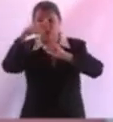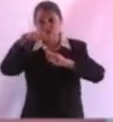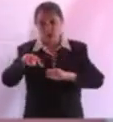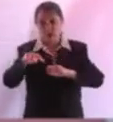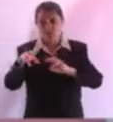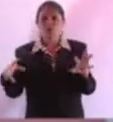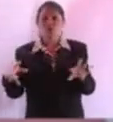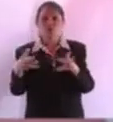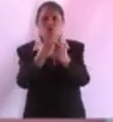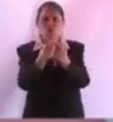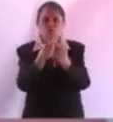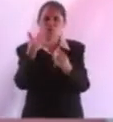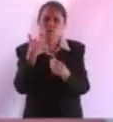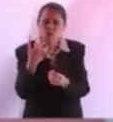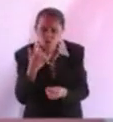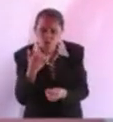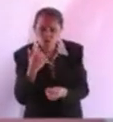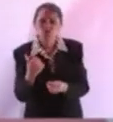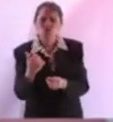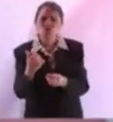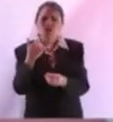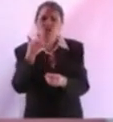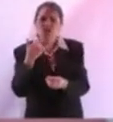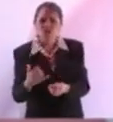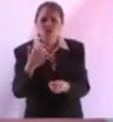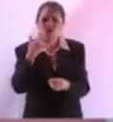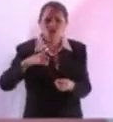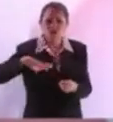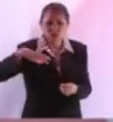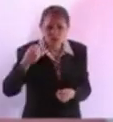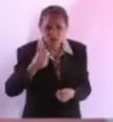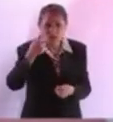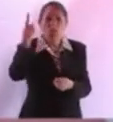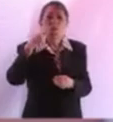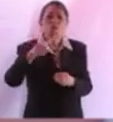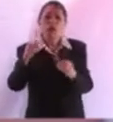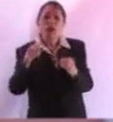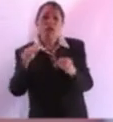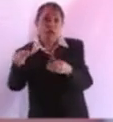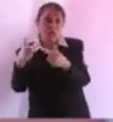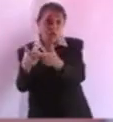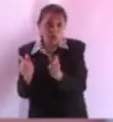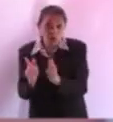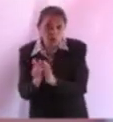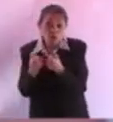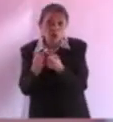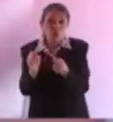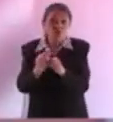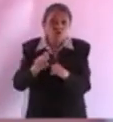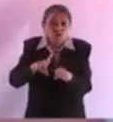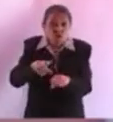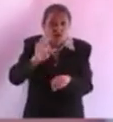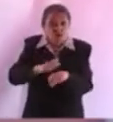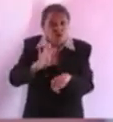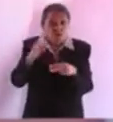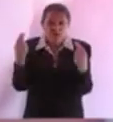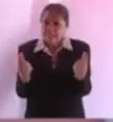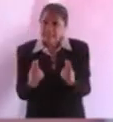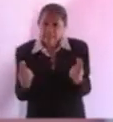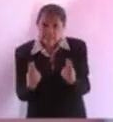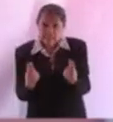sumamos a la lucha por dignificar y priorizar a los grupos sociales que más lo necesitan. Como lo dijo ahorita la